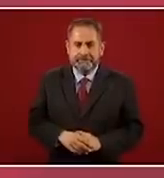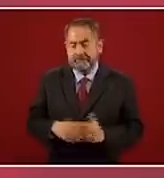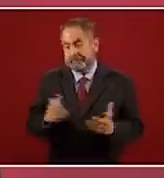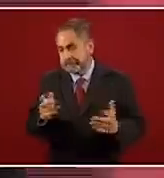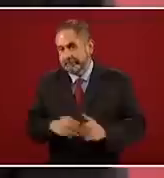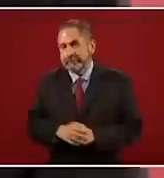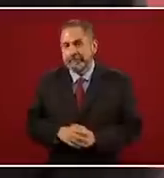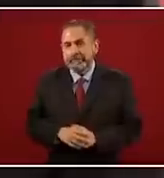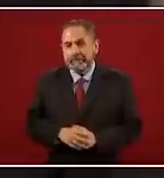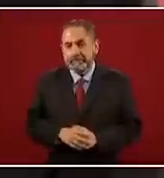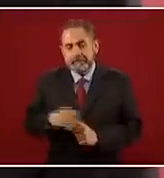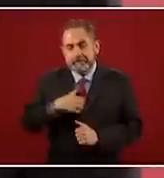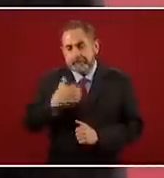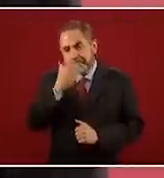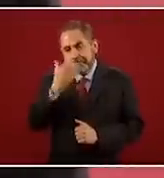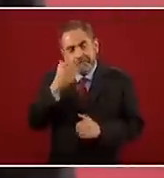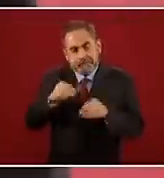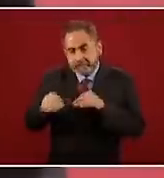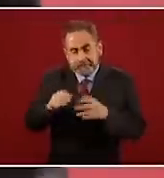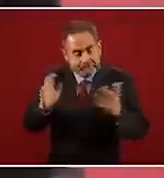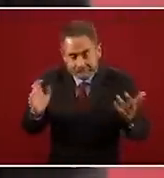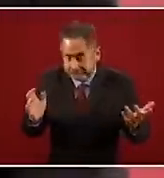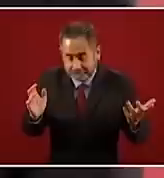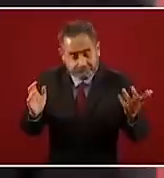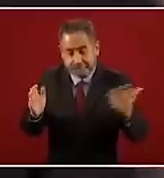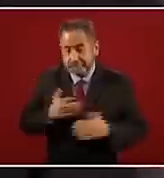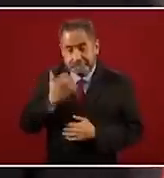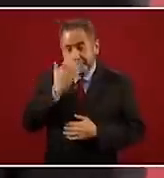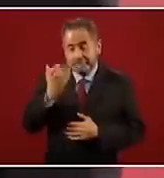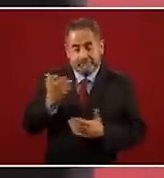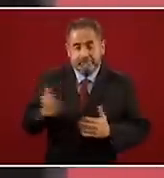Pues es que yo estoy acostumbrado a trabajar